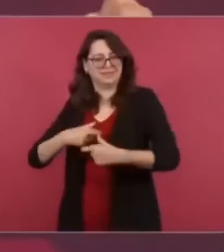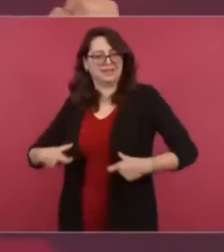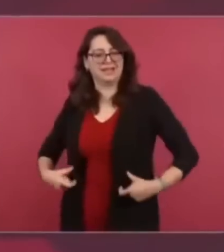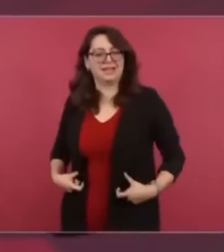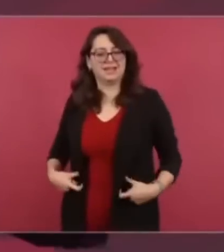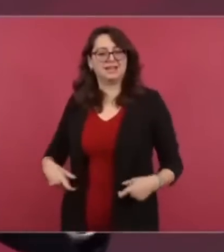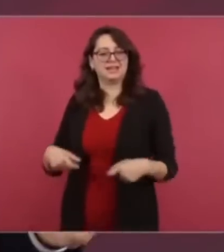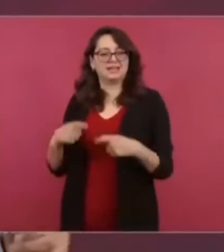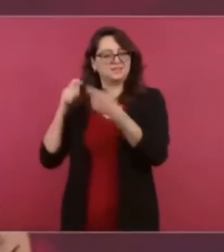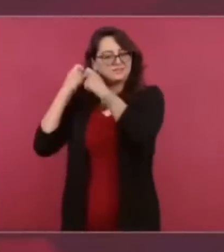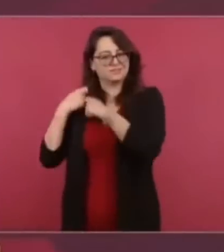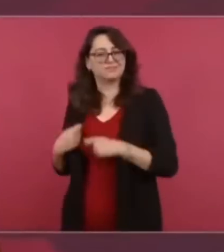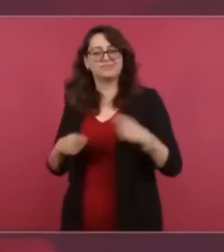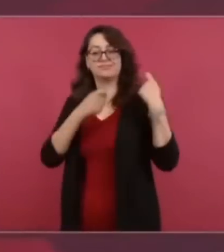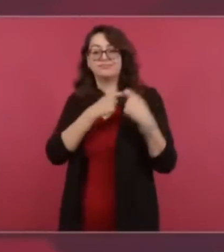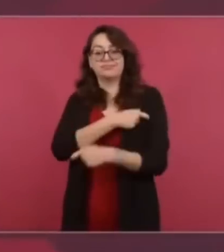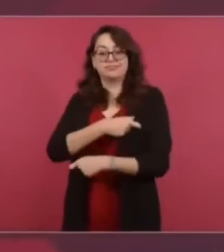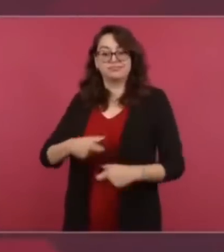para que no se privatizara